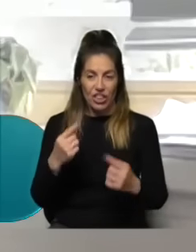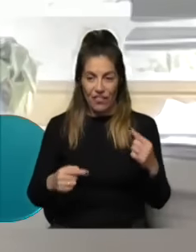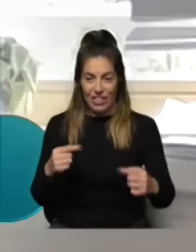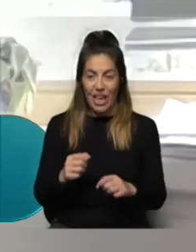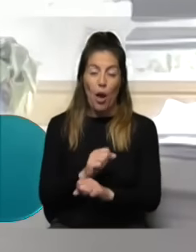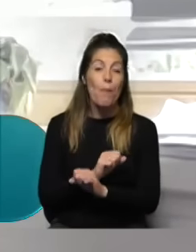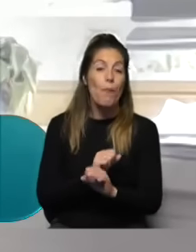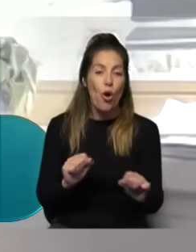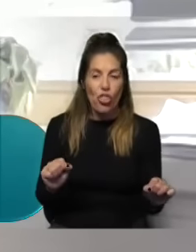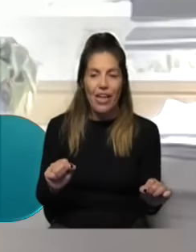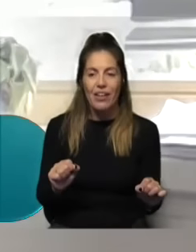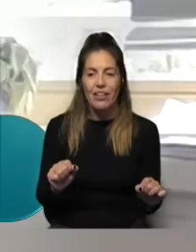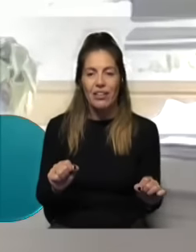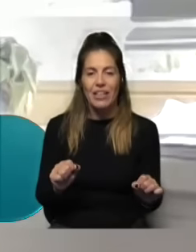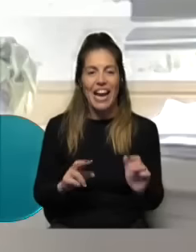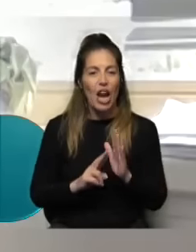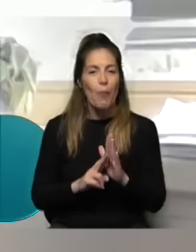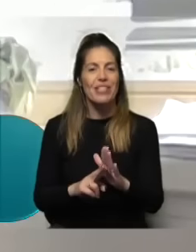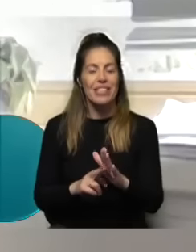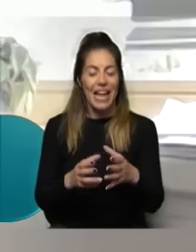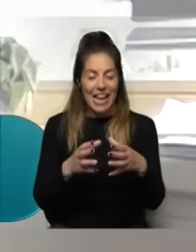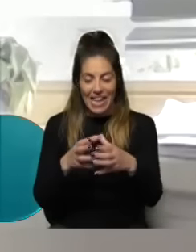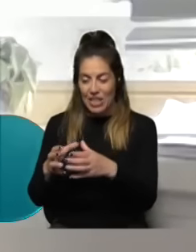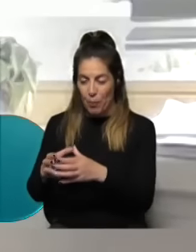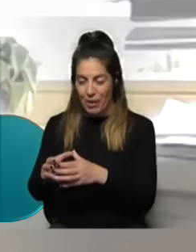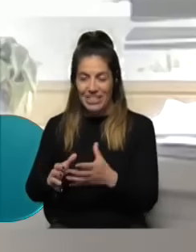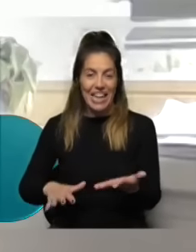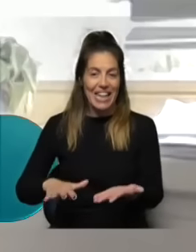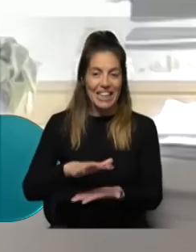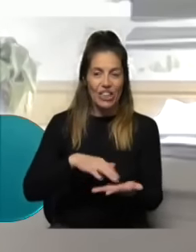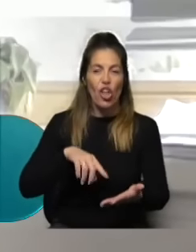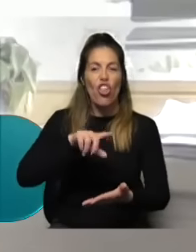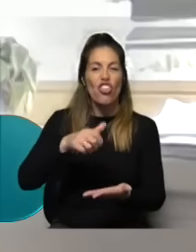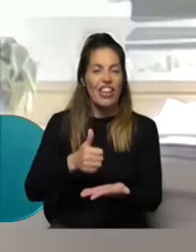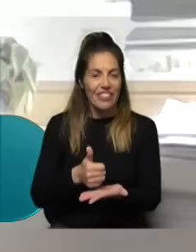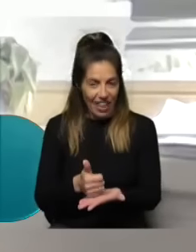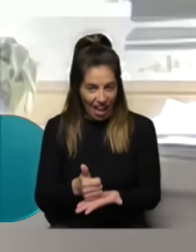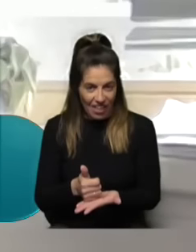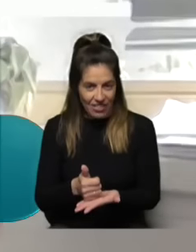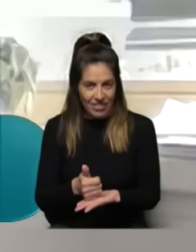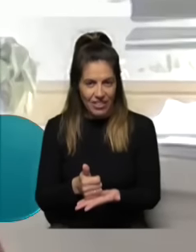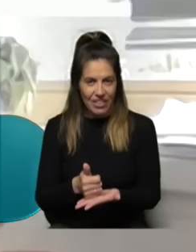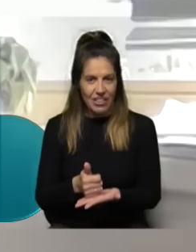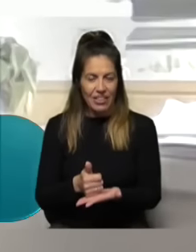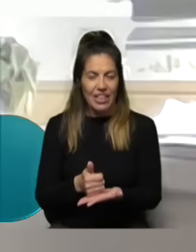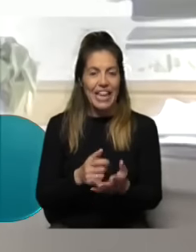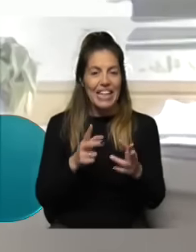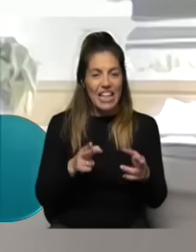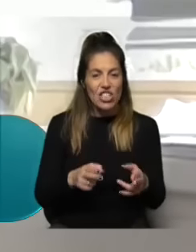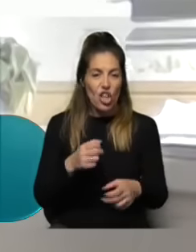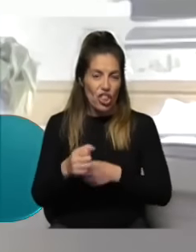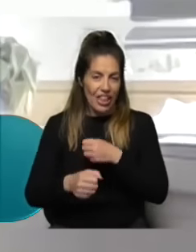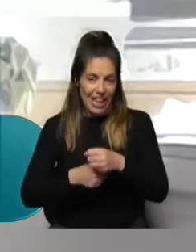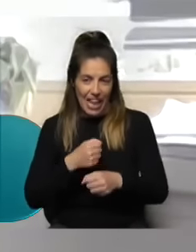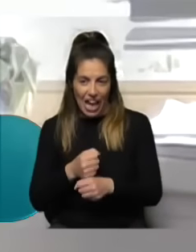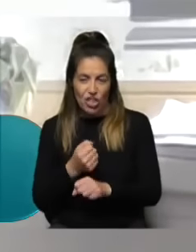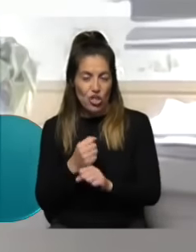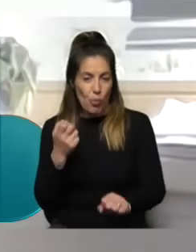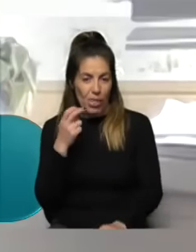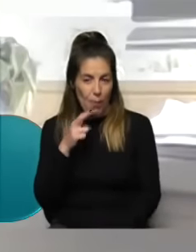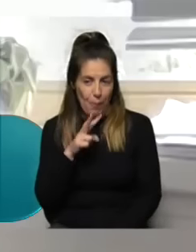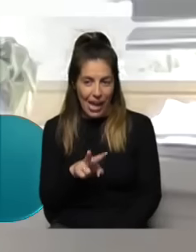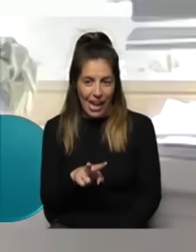poder representar a las especies en el territorio, dónde están, en qué estación del año, por ejemplo, se pueden ver,